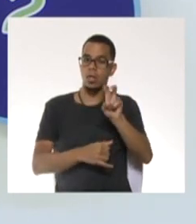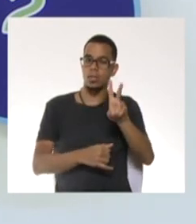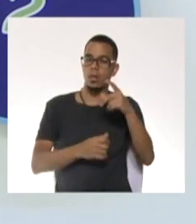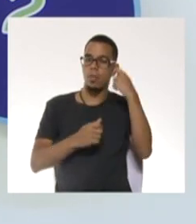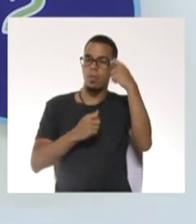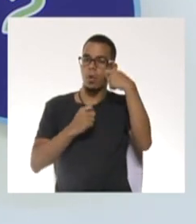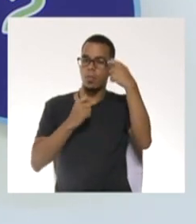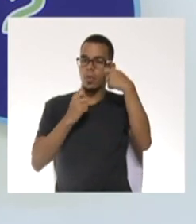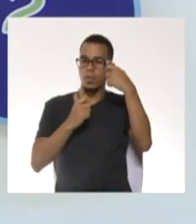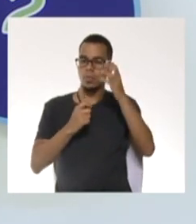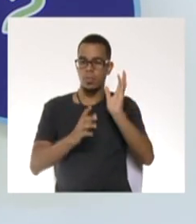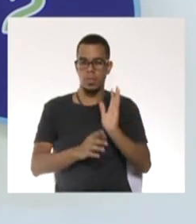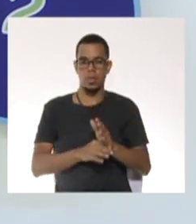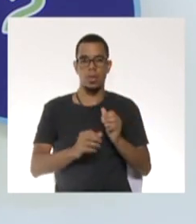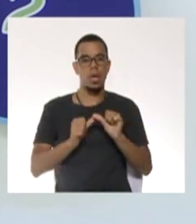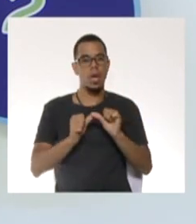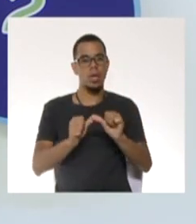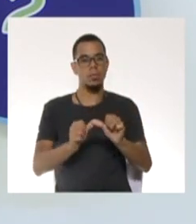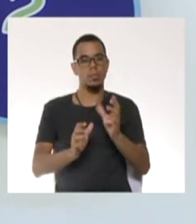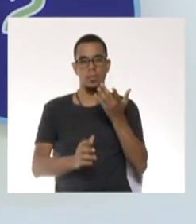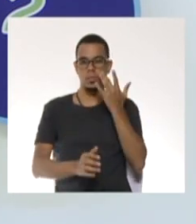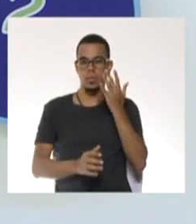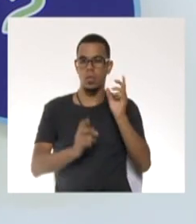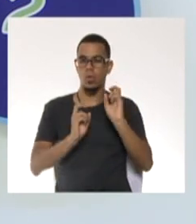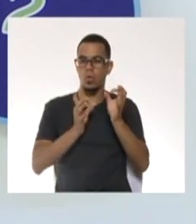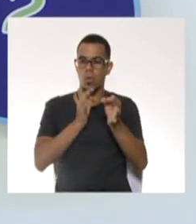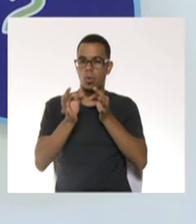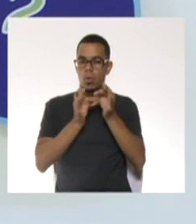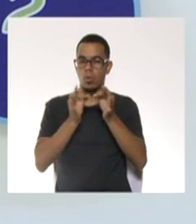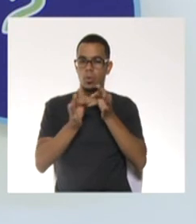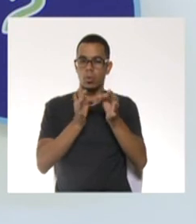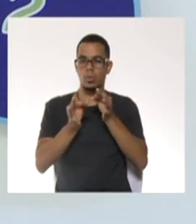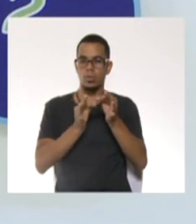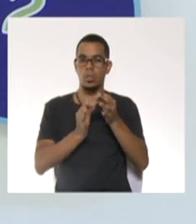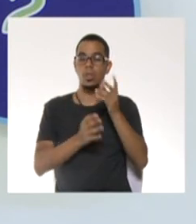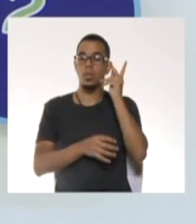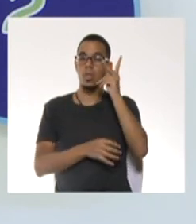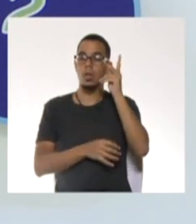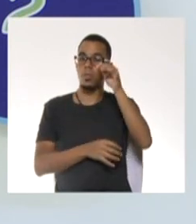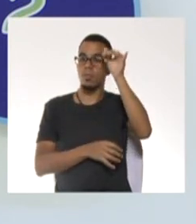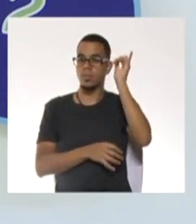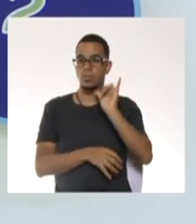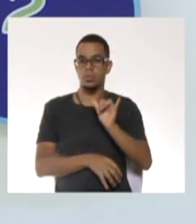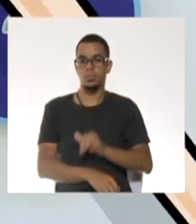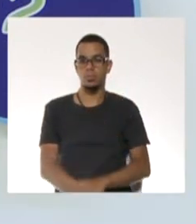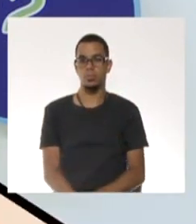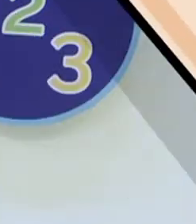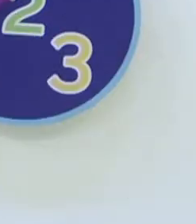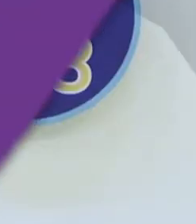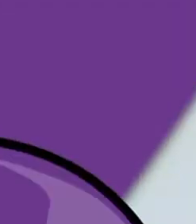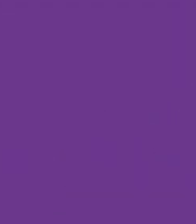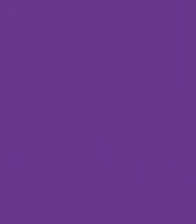disfrutar de nuestro video de lenguas de señas venezolanas a cargo de nuestra profesora Yolibel Aponte.